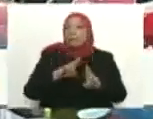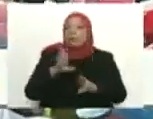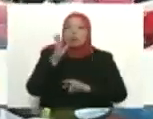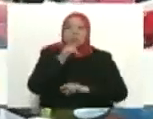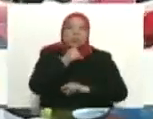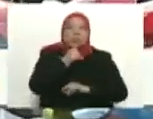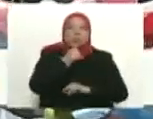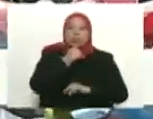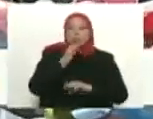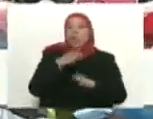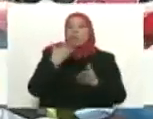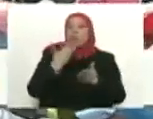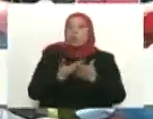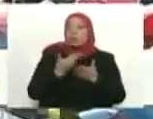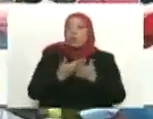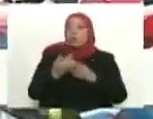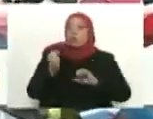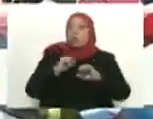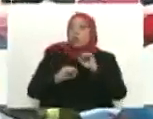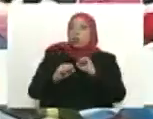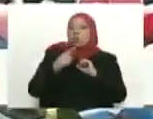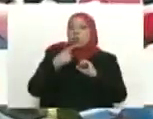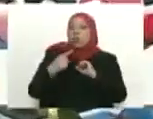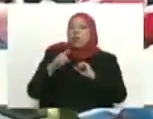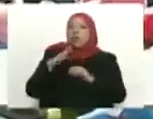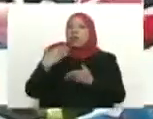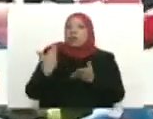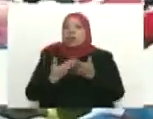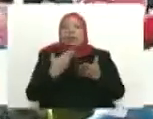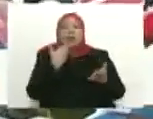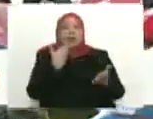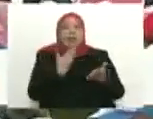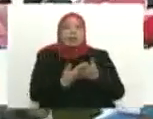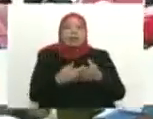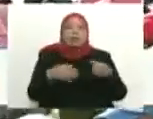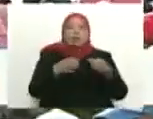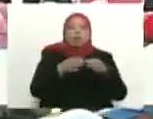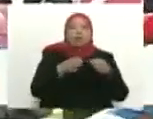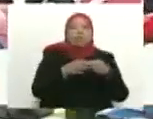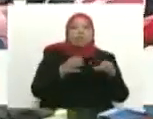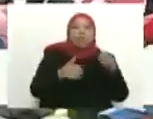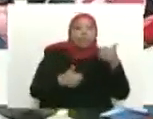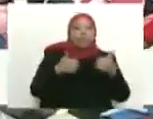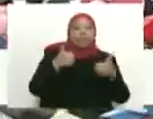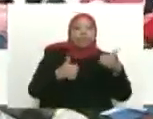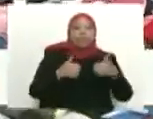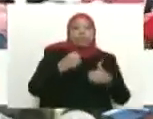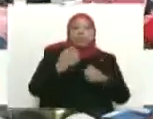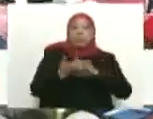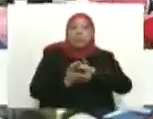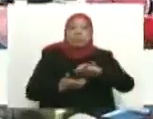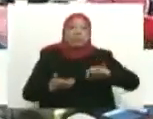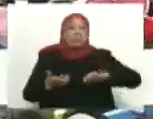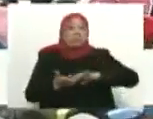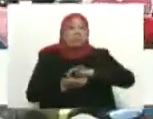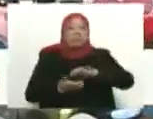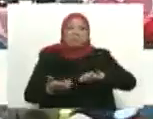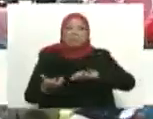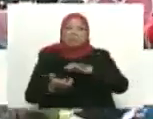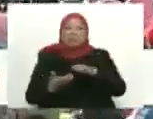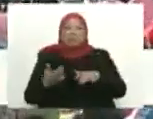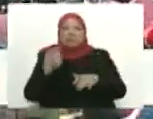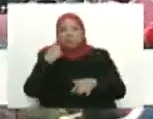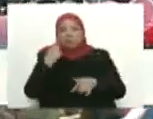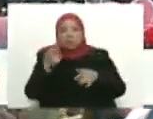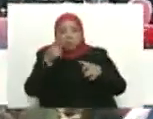Imagínense el testigo de uno contra el testigo de la otra, el miembro de mesa. Eso va a ser un desastre, un verdadero desastre. Y vamos a